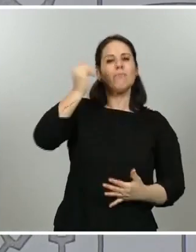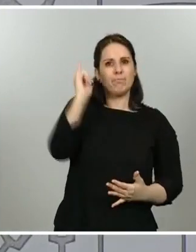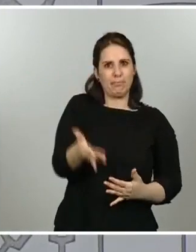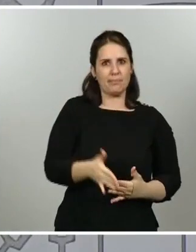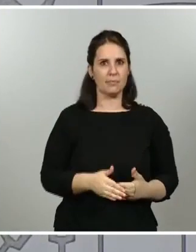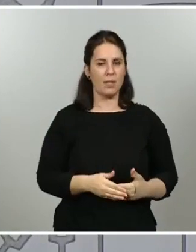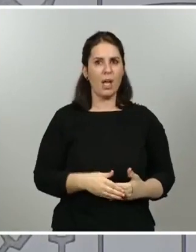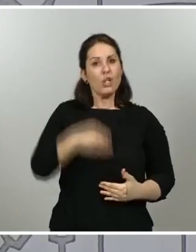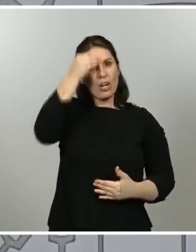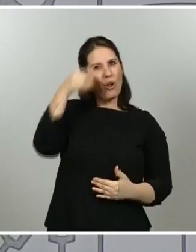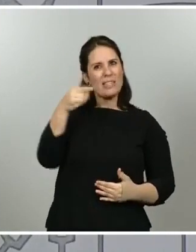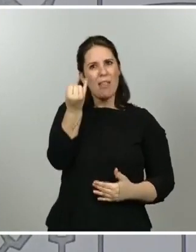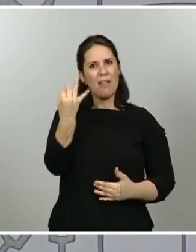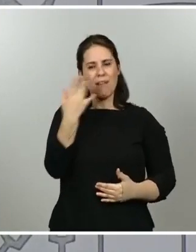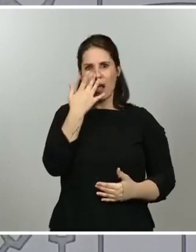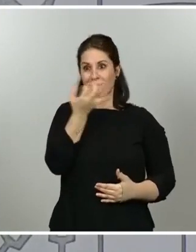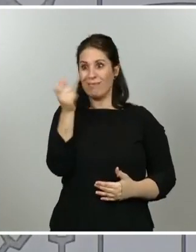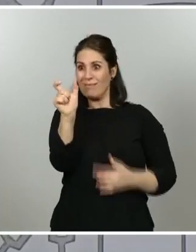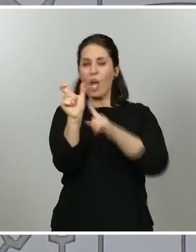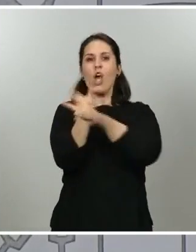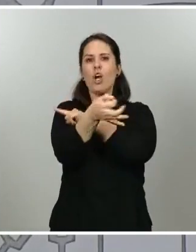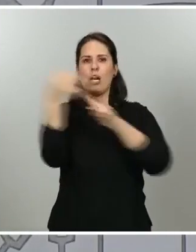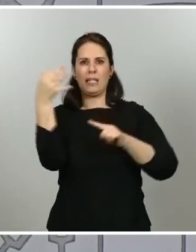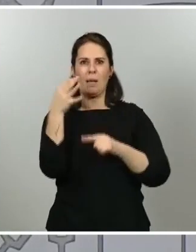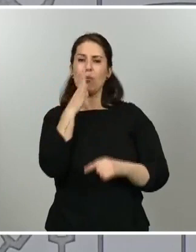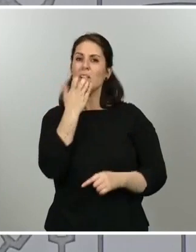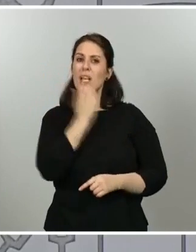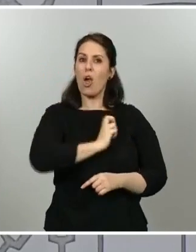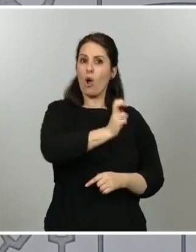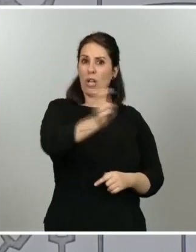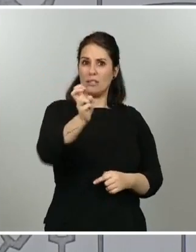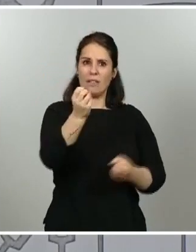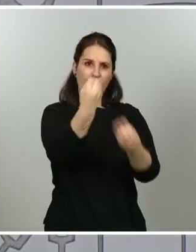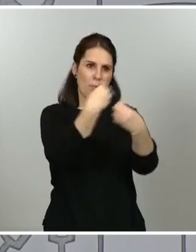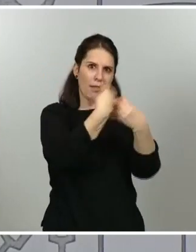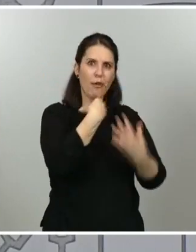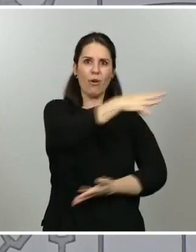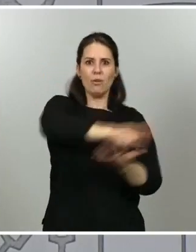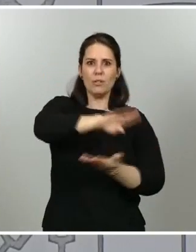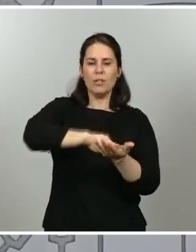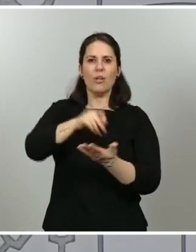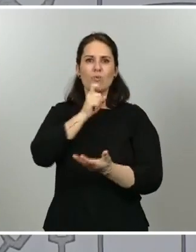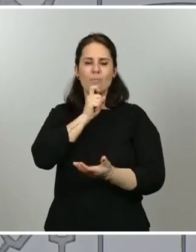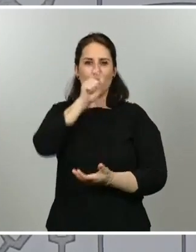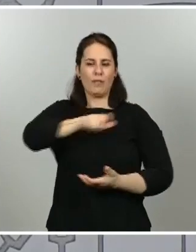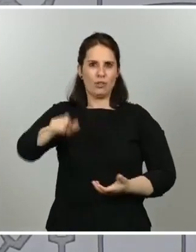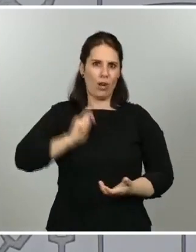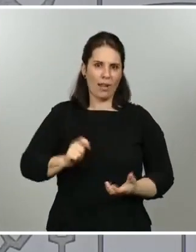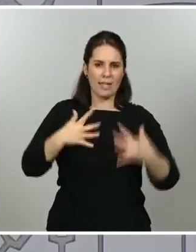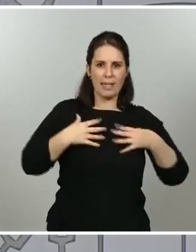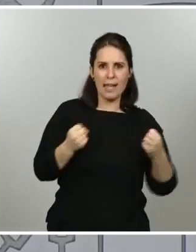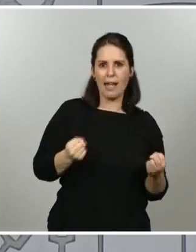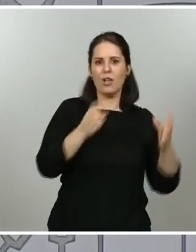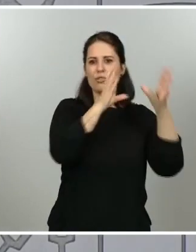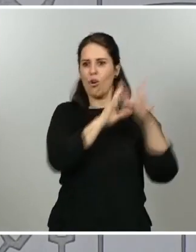porque si tenemos, utilizando otras fuentes alternativas de información, percepción de los profesionales sanitarios, correlaciones con otros